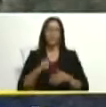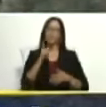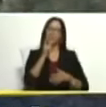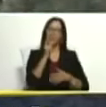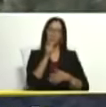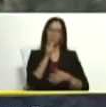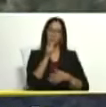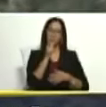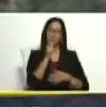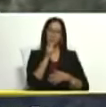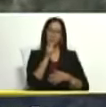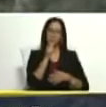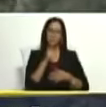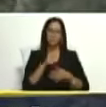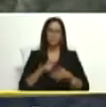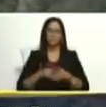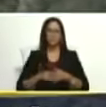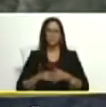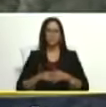Preguntas